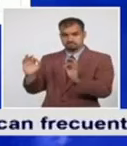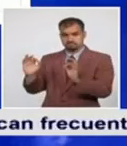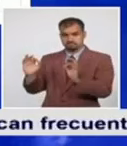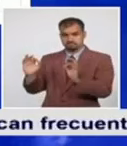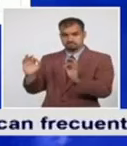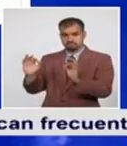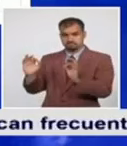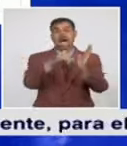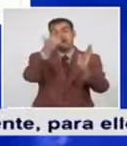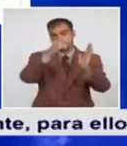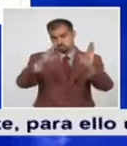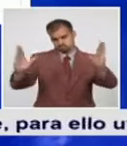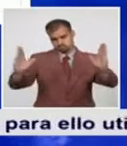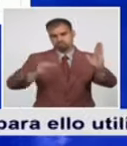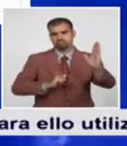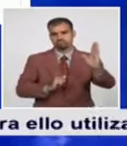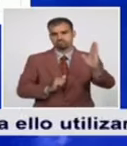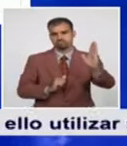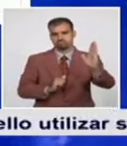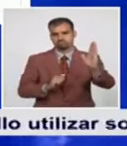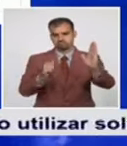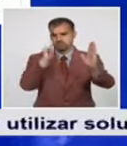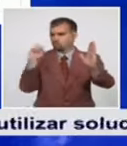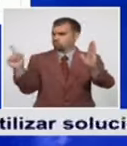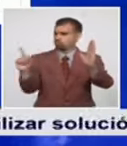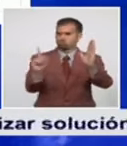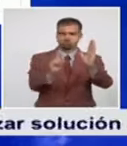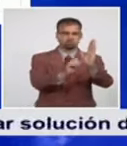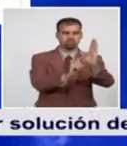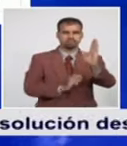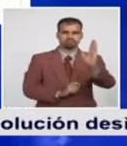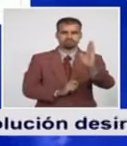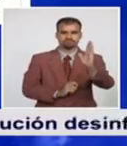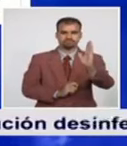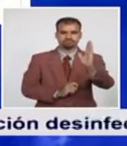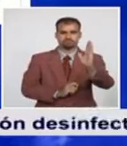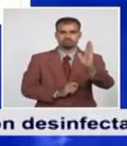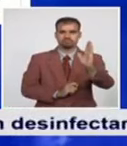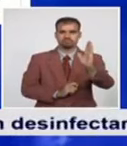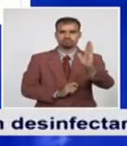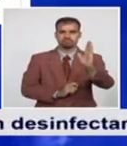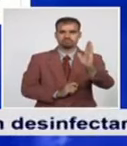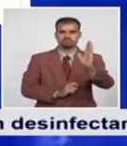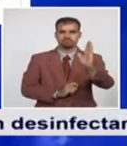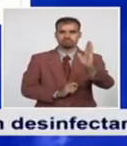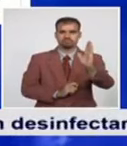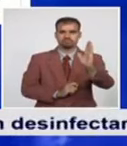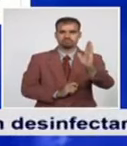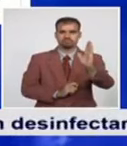abril. Ahí tienen ustedes que se diagnosticaron en este mes